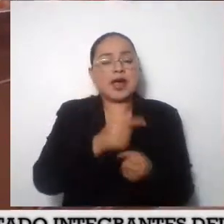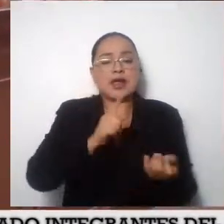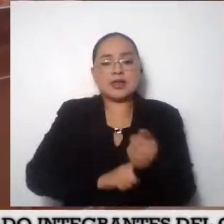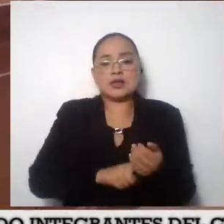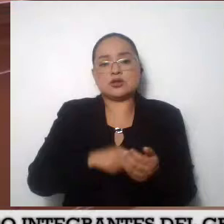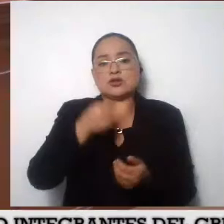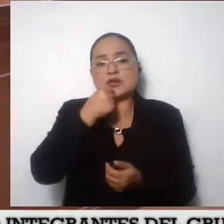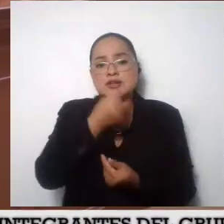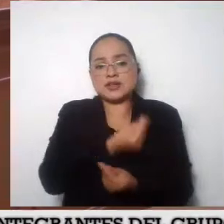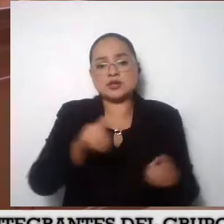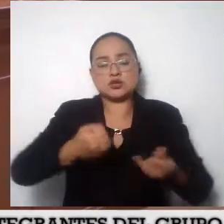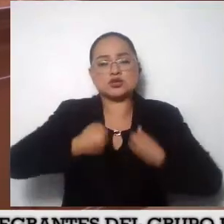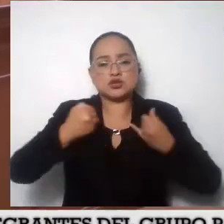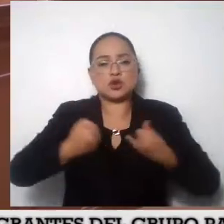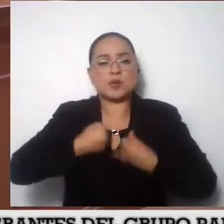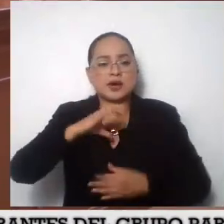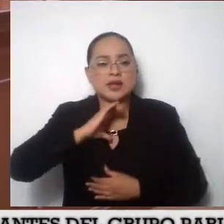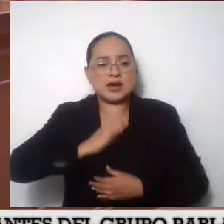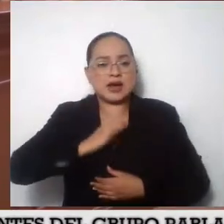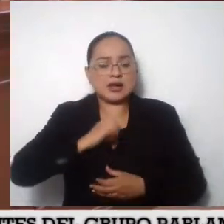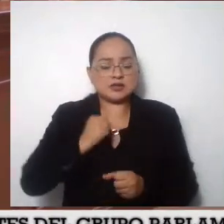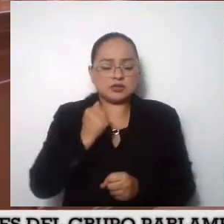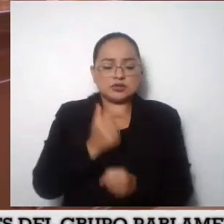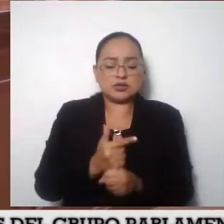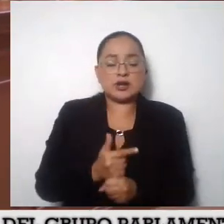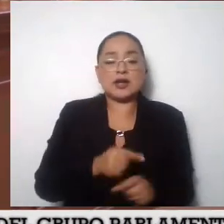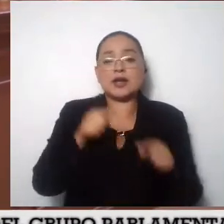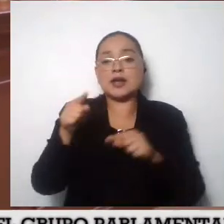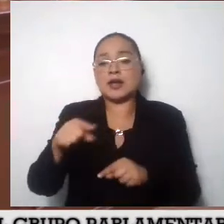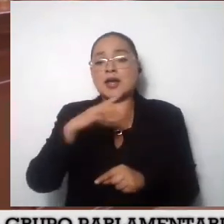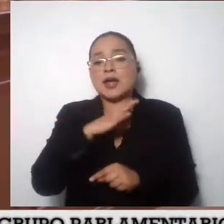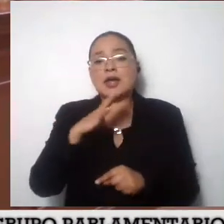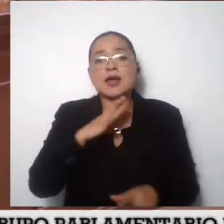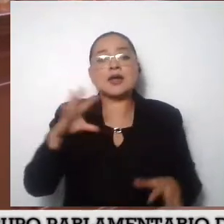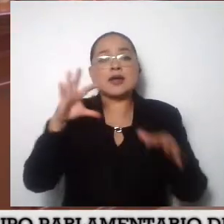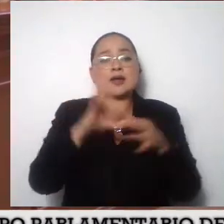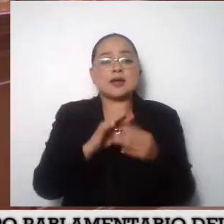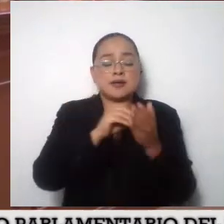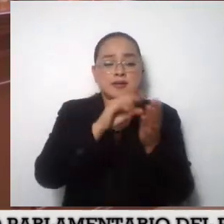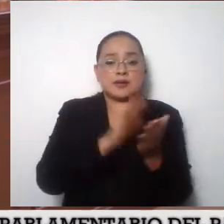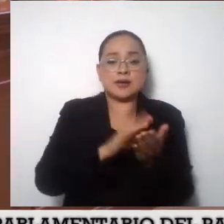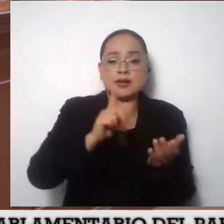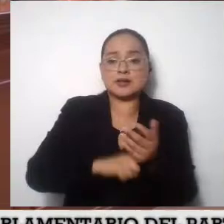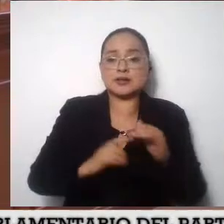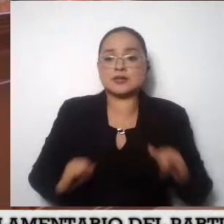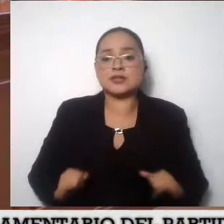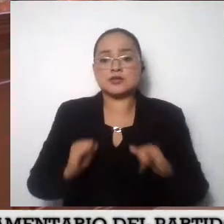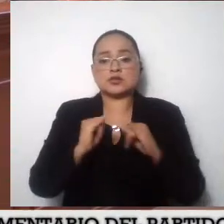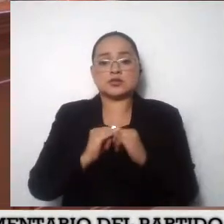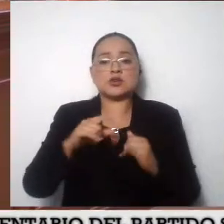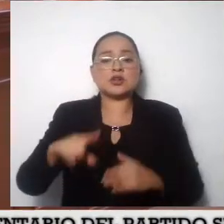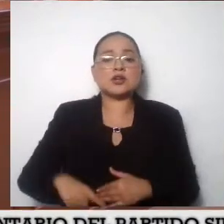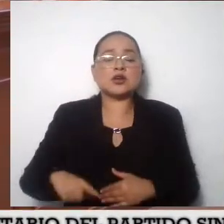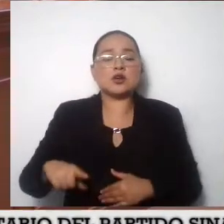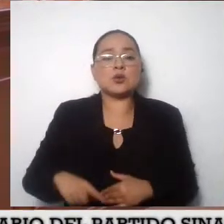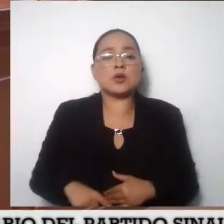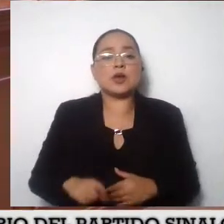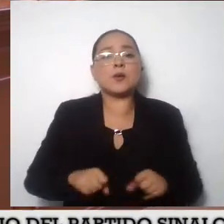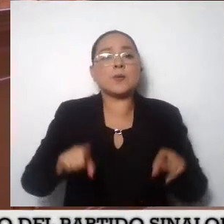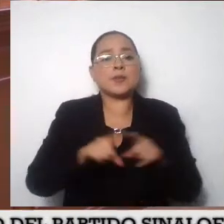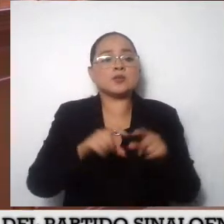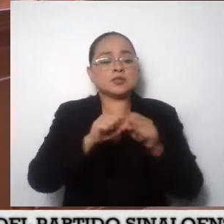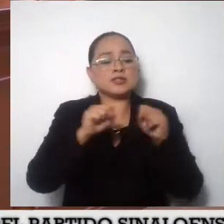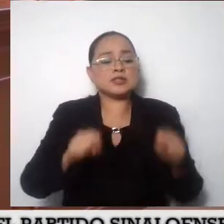Infancia y Adolescencia. Es una ley que tiene por objeto establecer, dentro de las dependencias de la Administración Pública y del Sistema Nacional de Salud, las